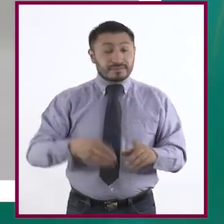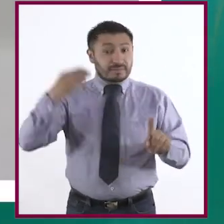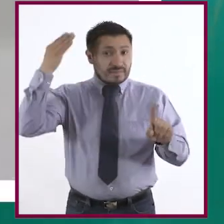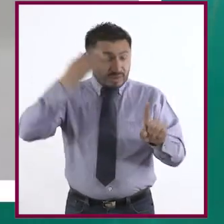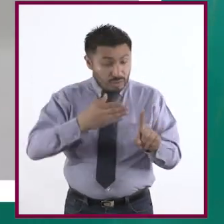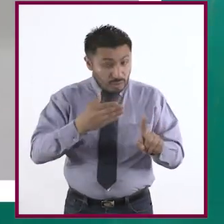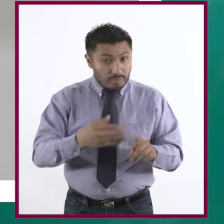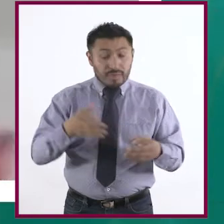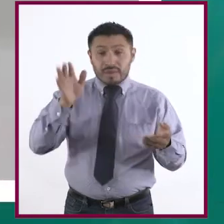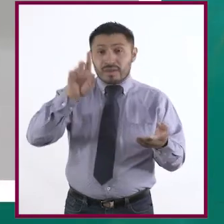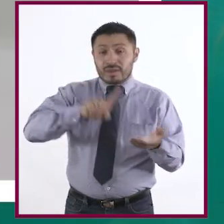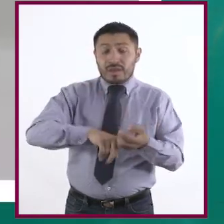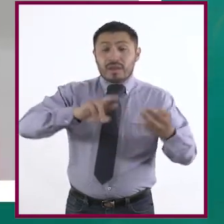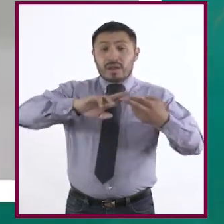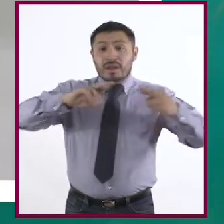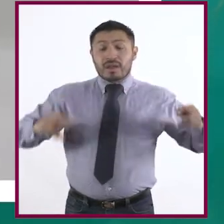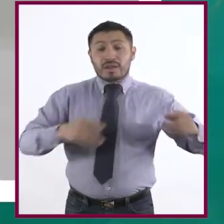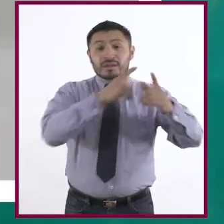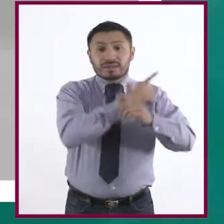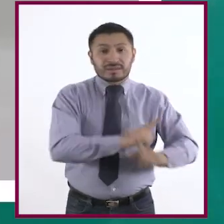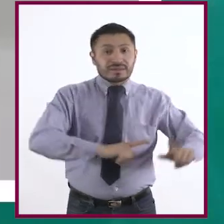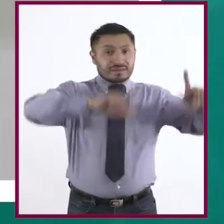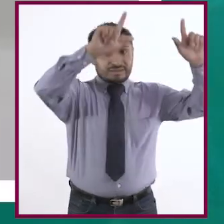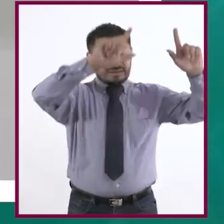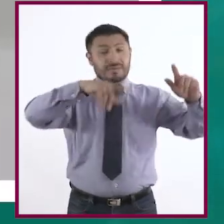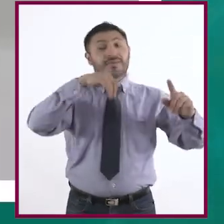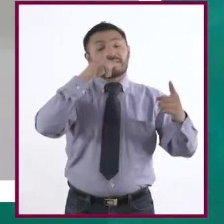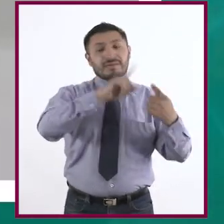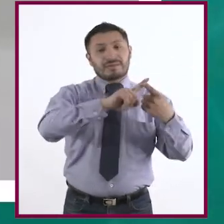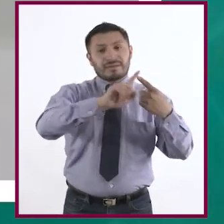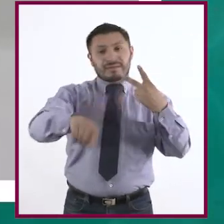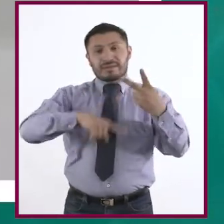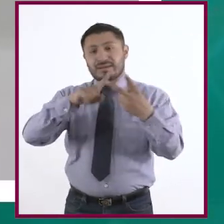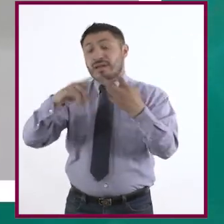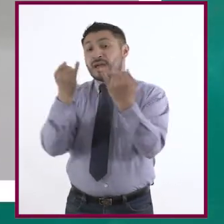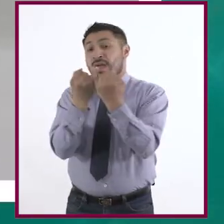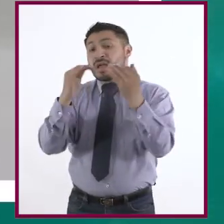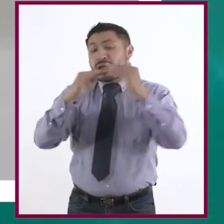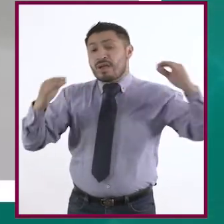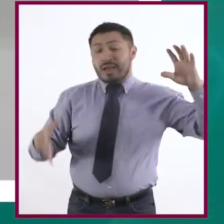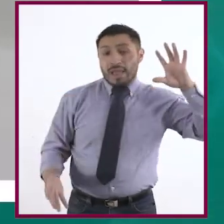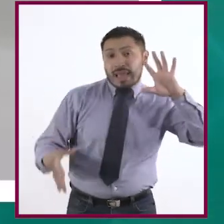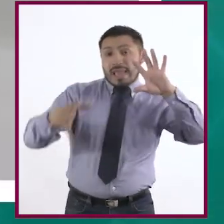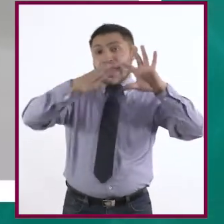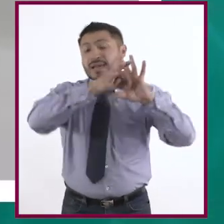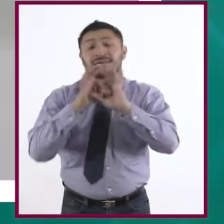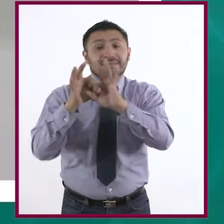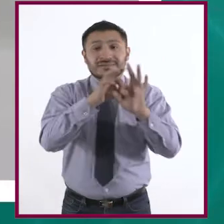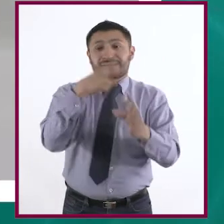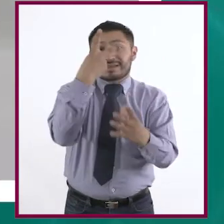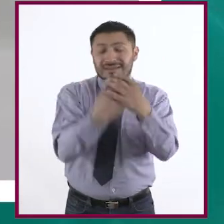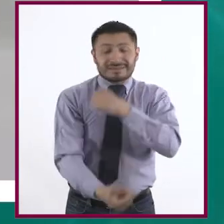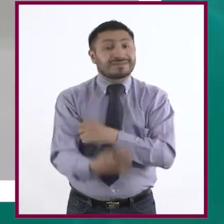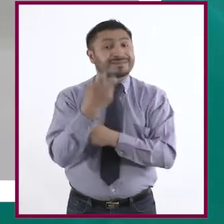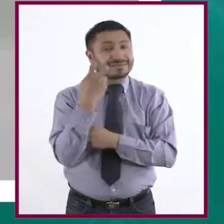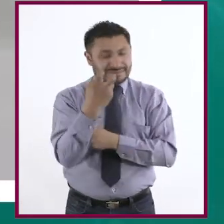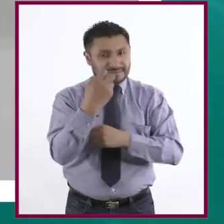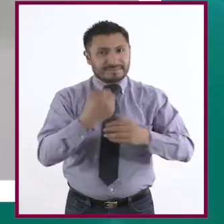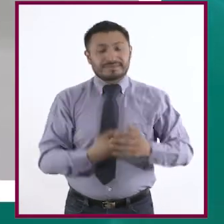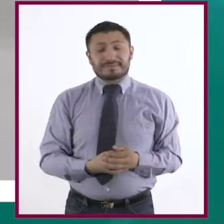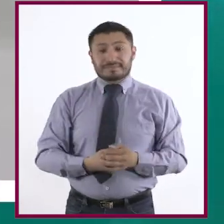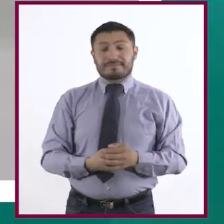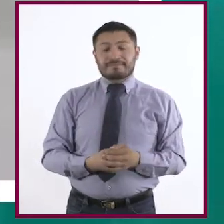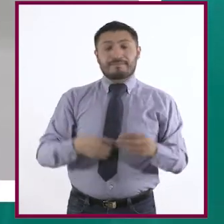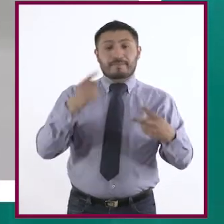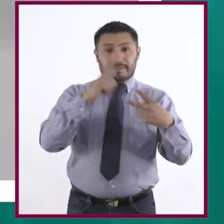una relación entre la libertad y un igualitarismo, por llamarlo de alguna forma, que serían